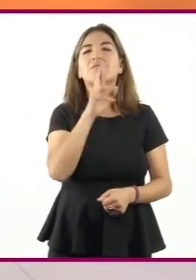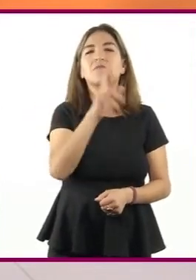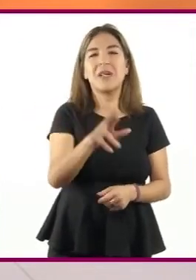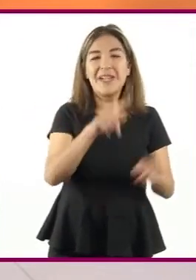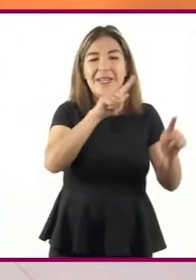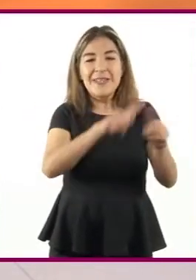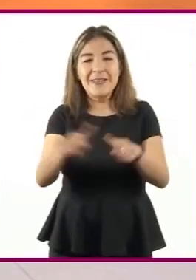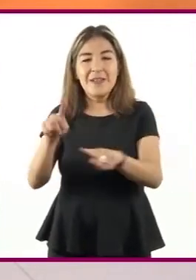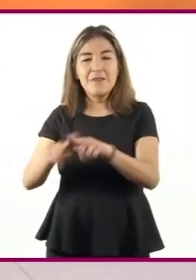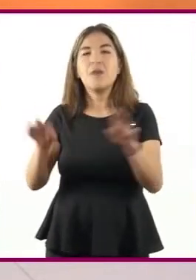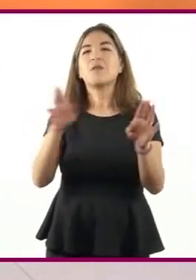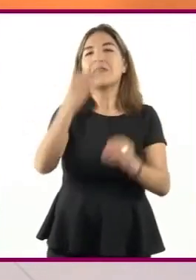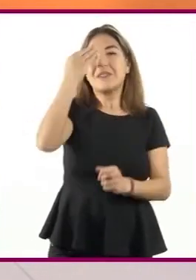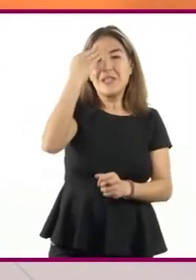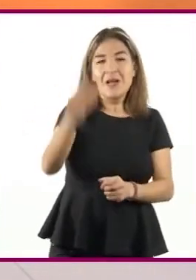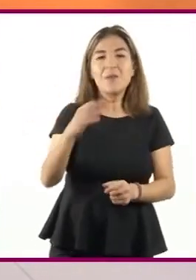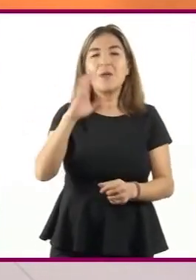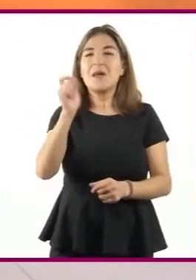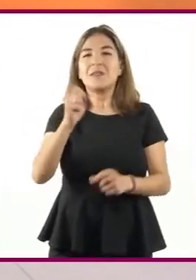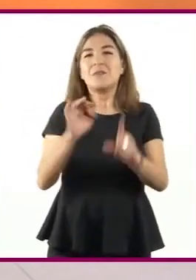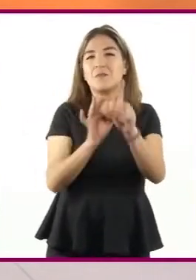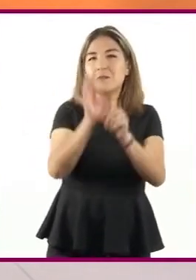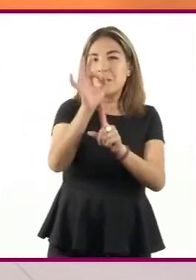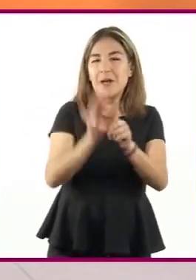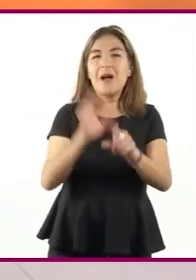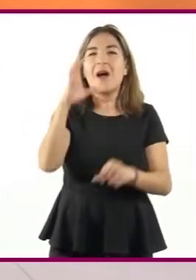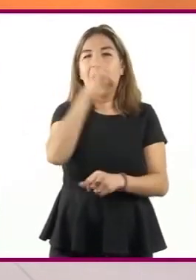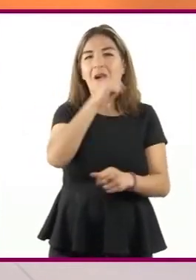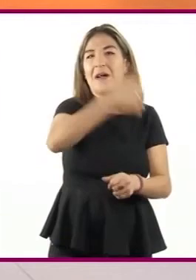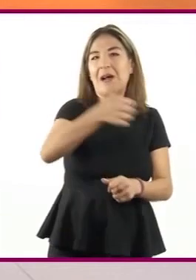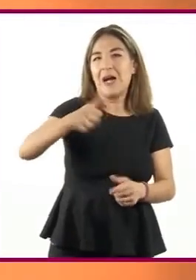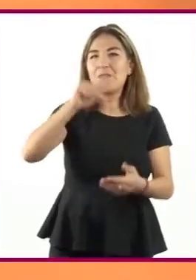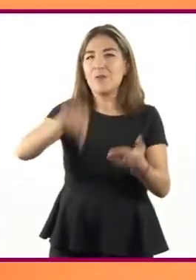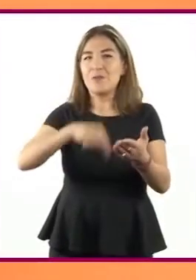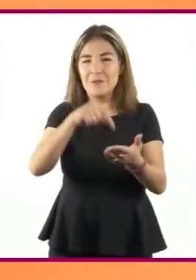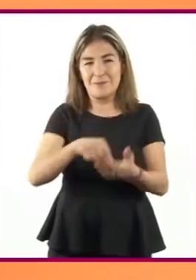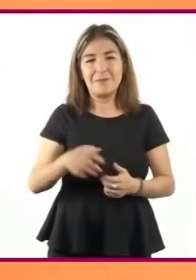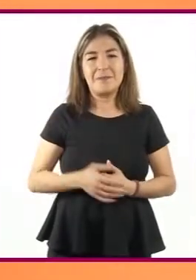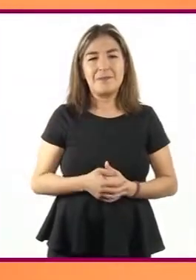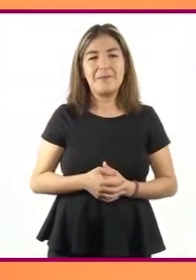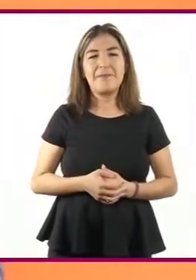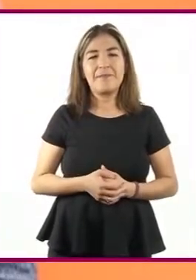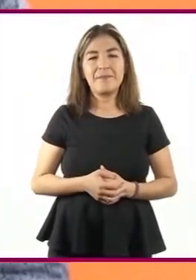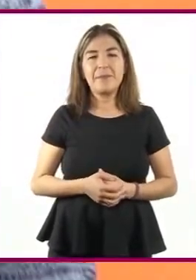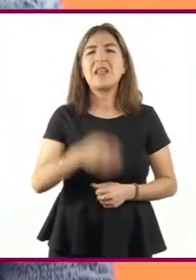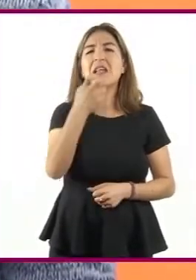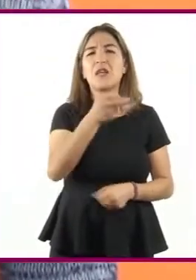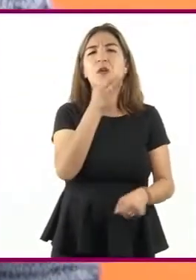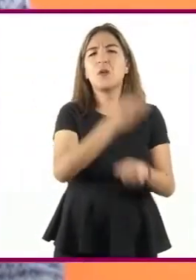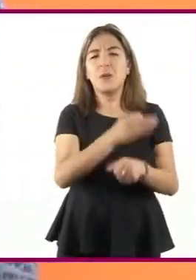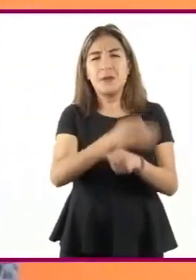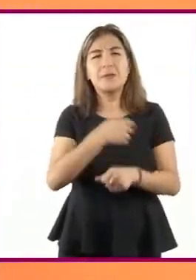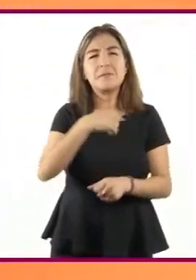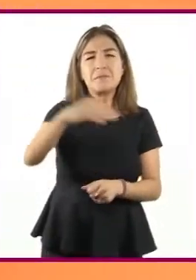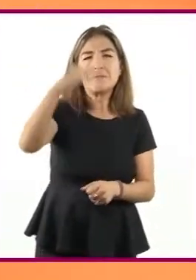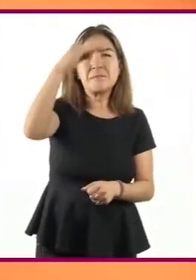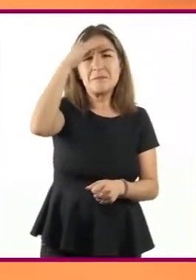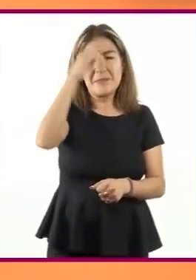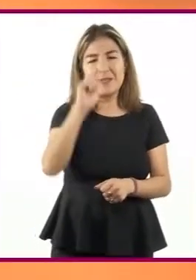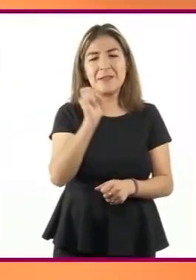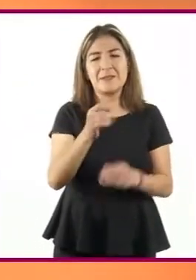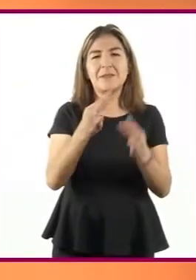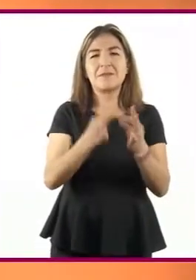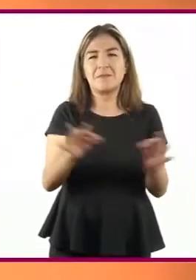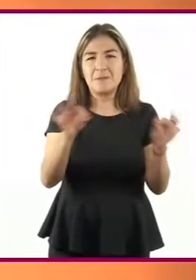las diferencias climáticas y las necesidades que se desprenden de eso. Este ejercicio me ha puesto a pensar un par de